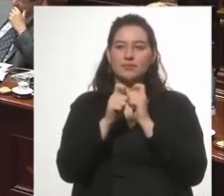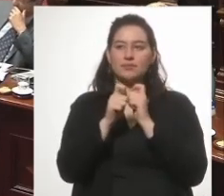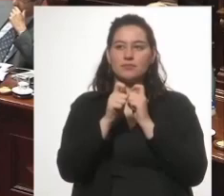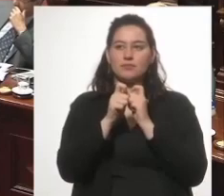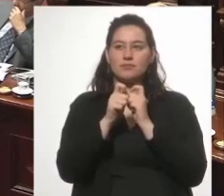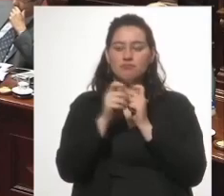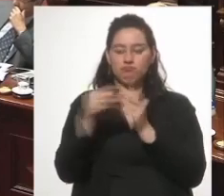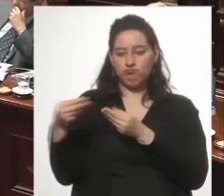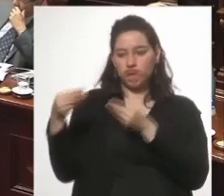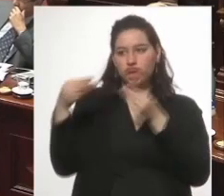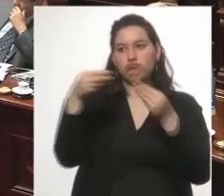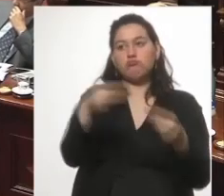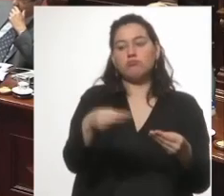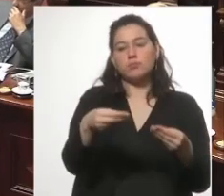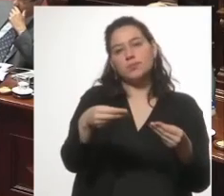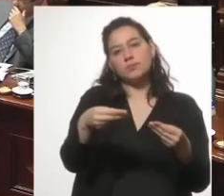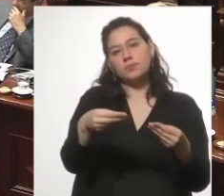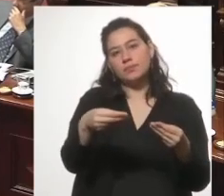entrega